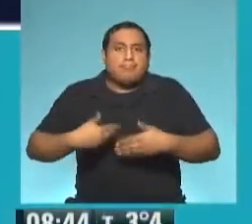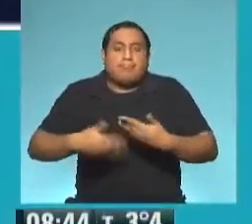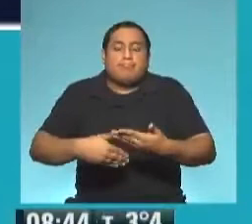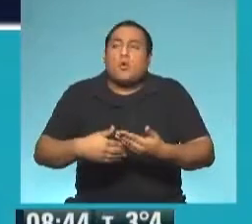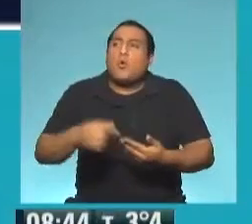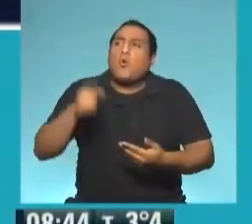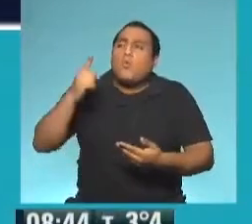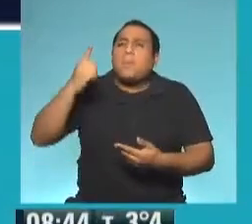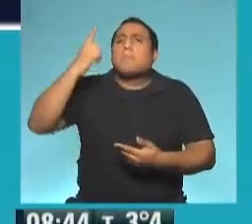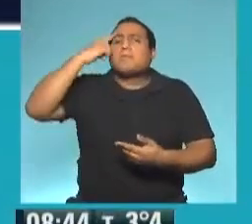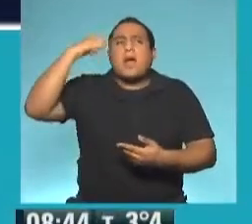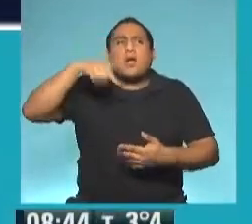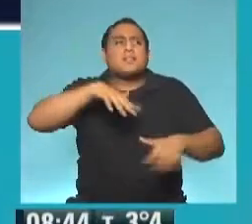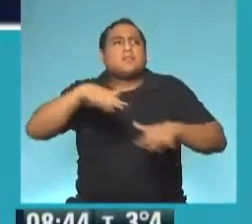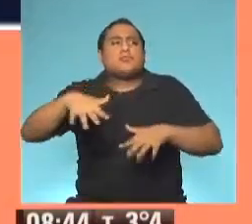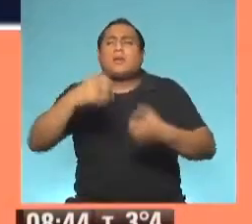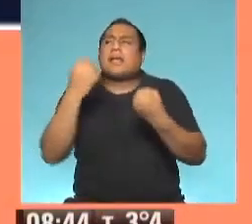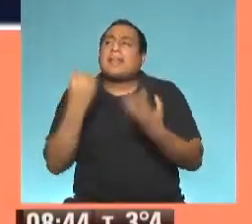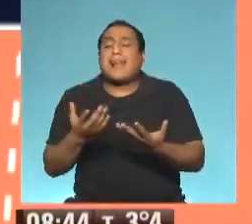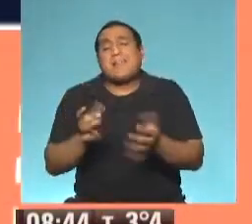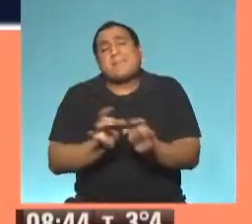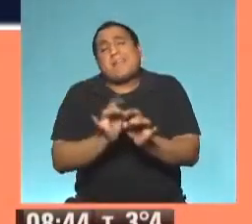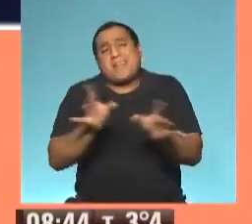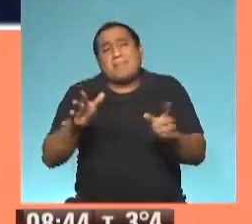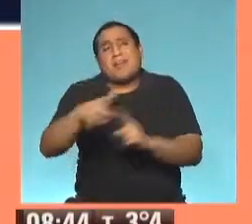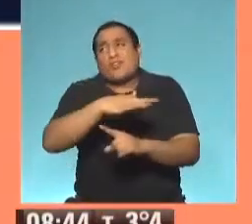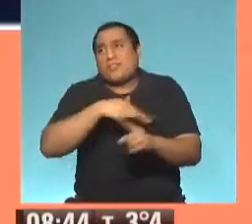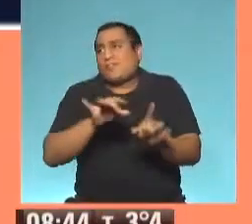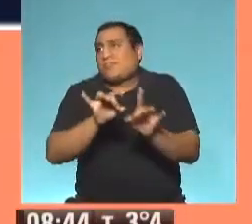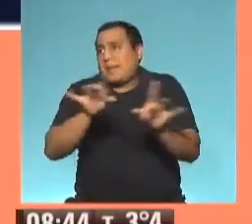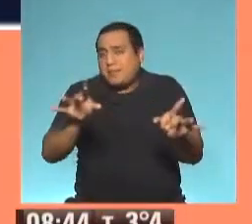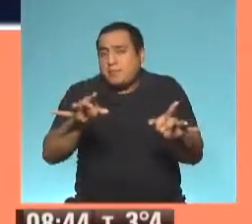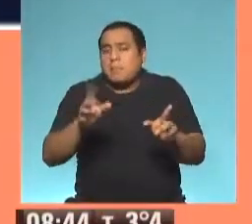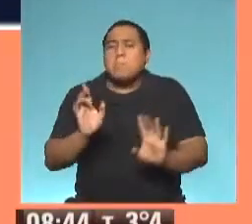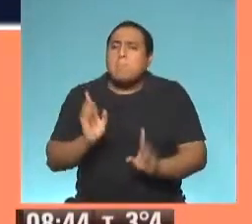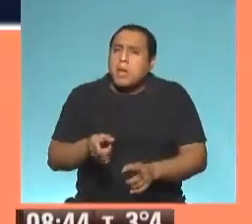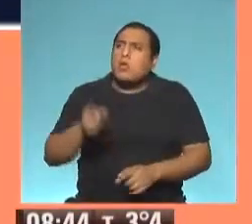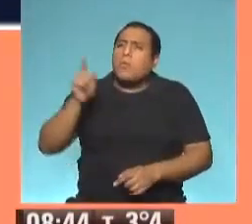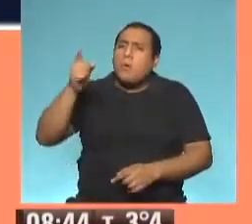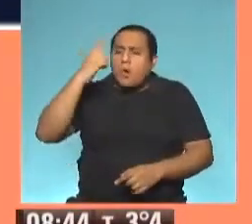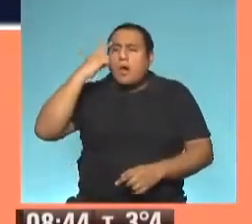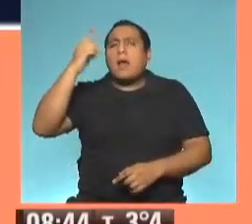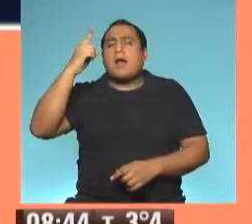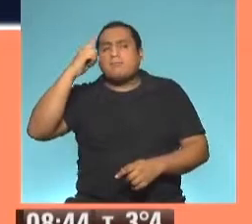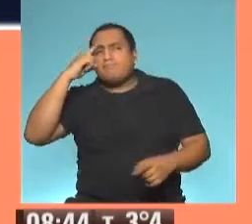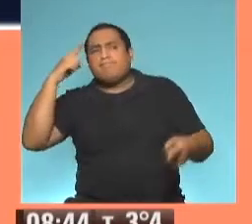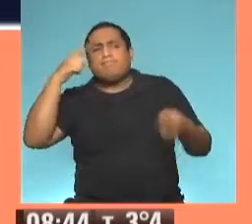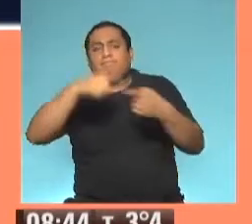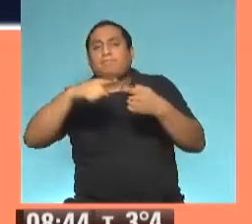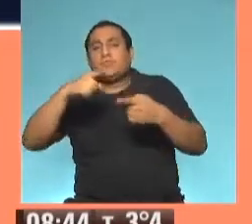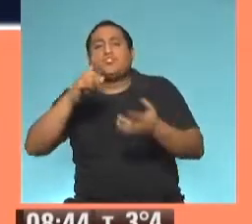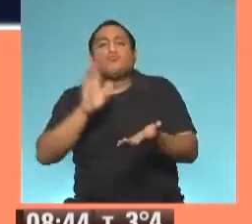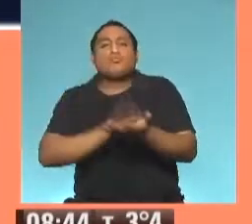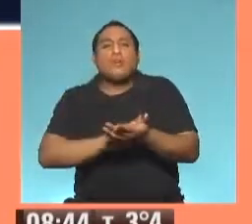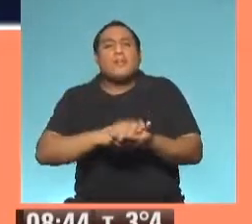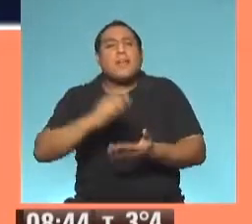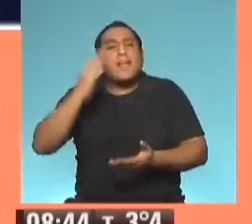situación en el marco de la pandemia, pero sobre todo con una mirada más apuntando a la salud mental,